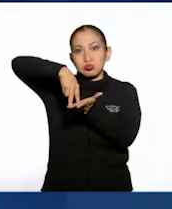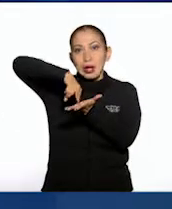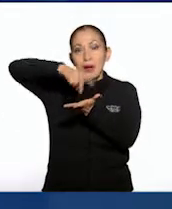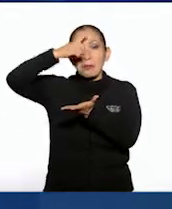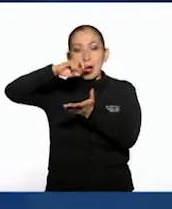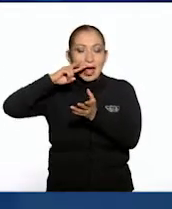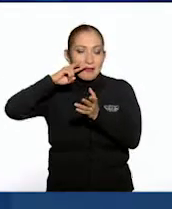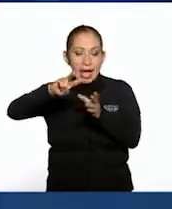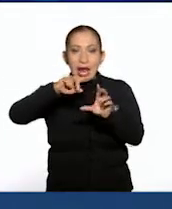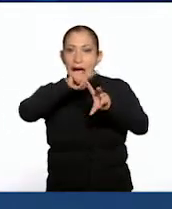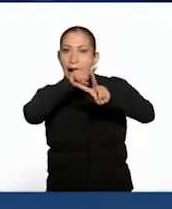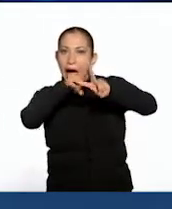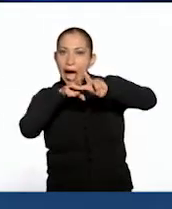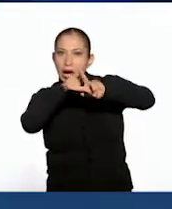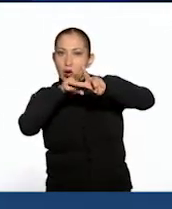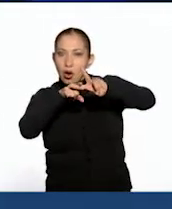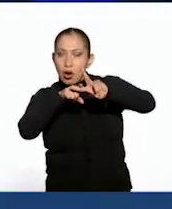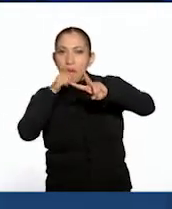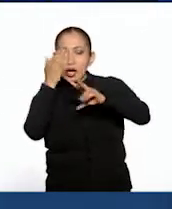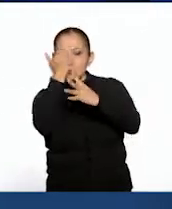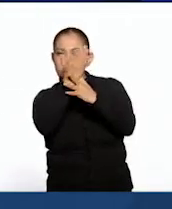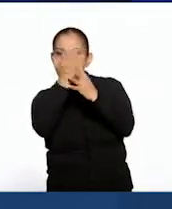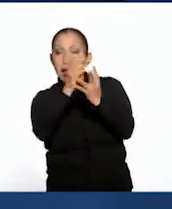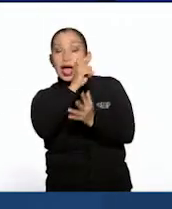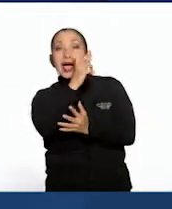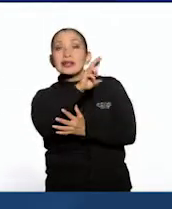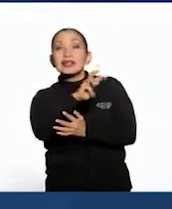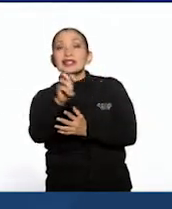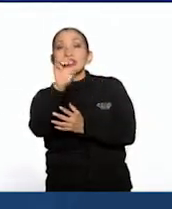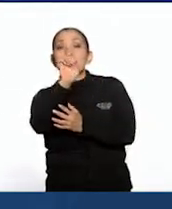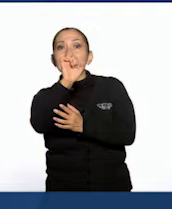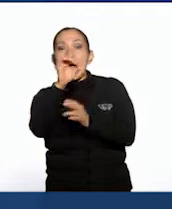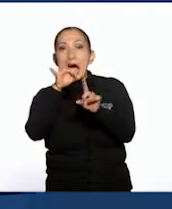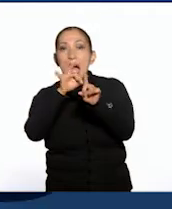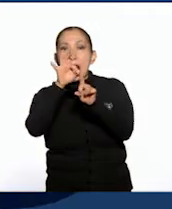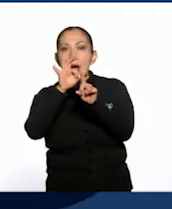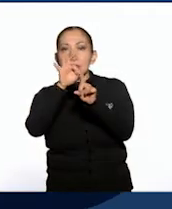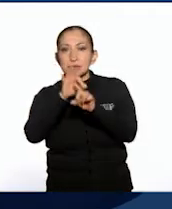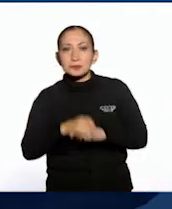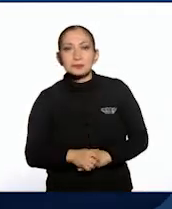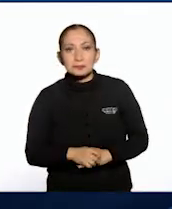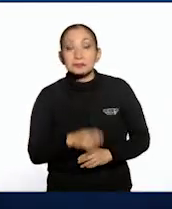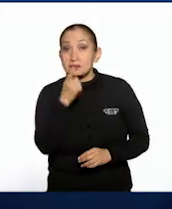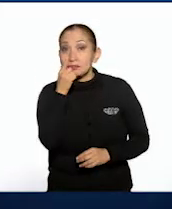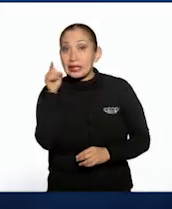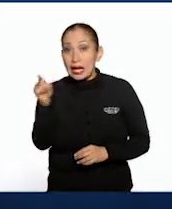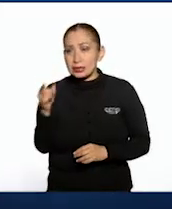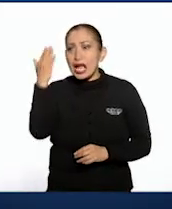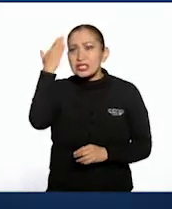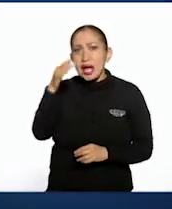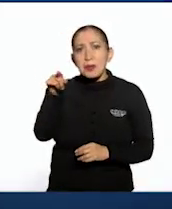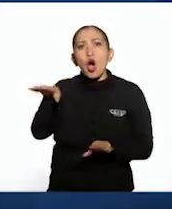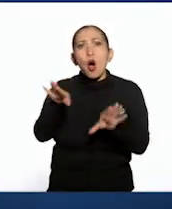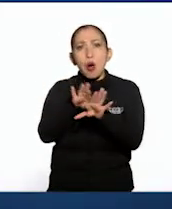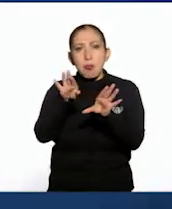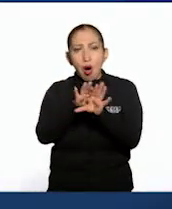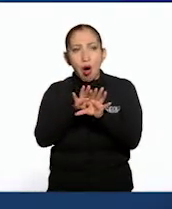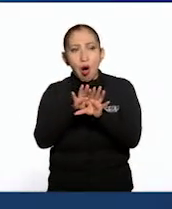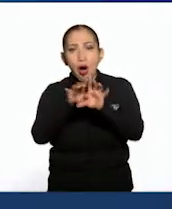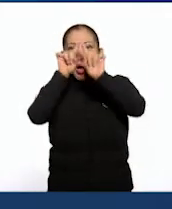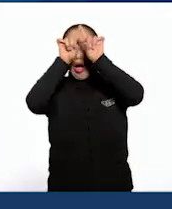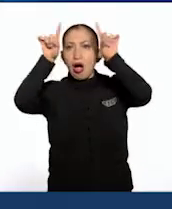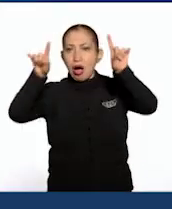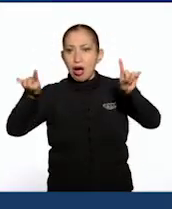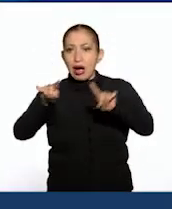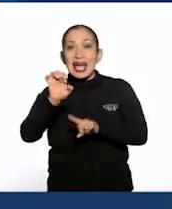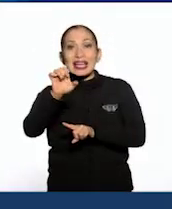para medir ángulos, que está dividido en 360 grados. Se dice que sabían cómo trazar un hexágono